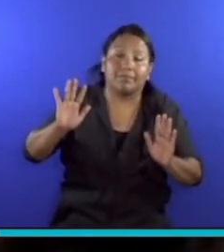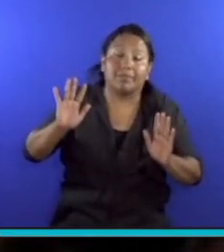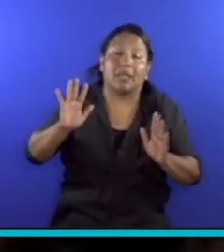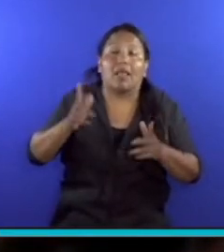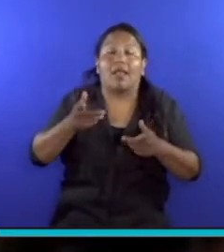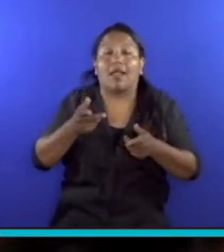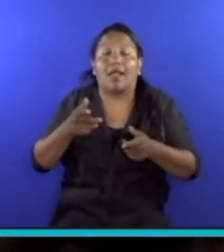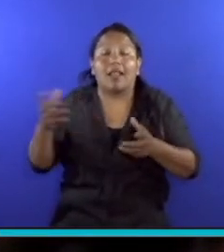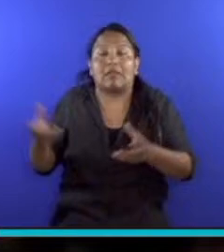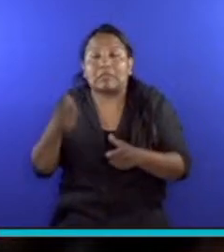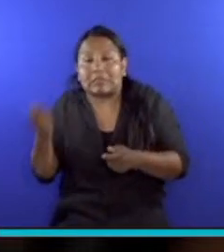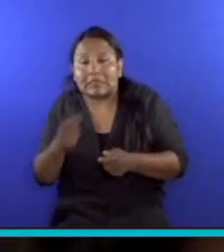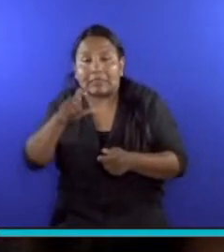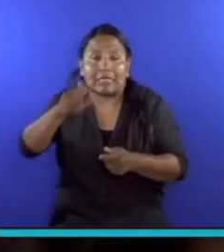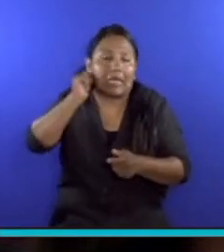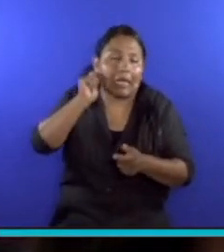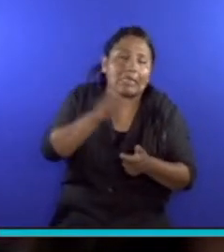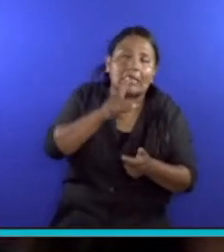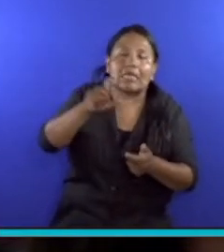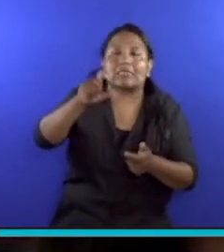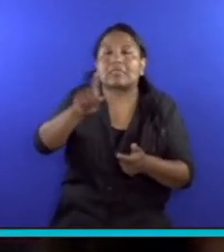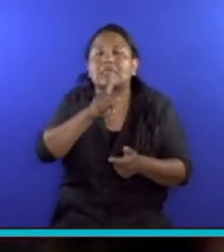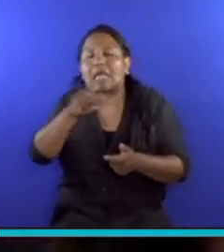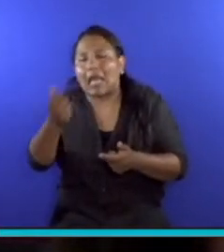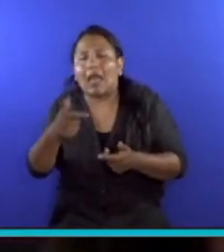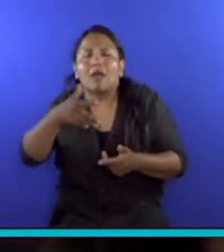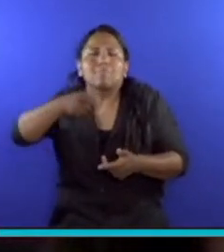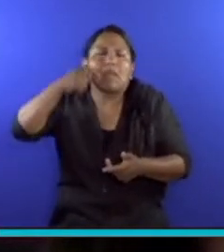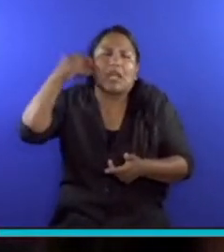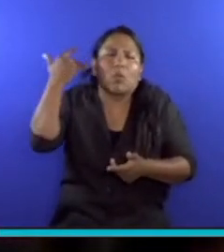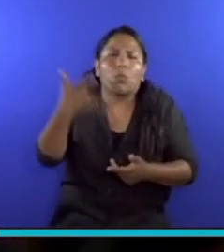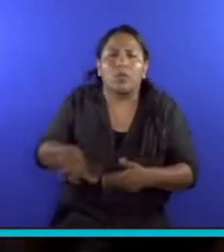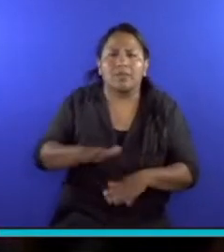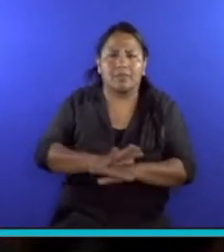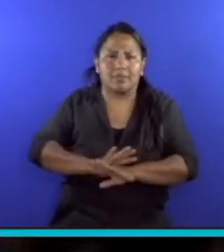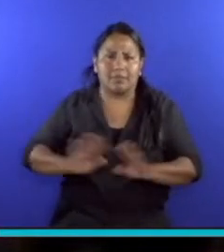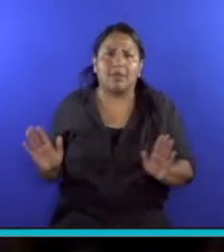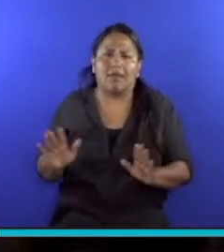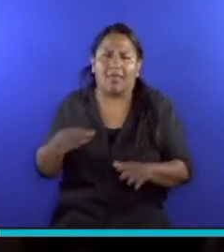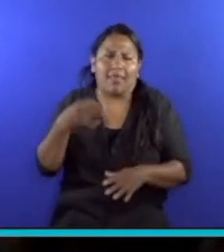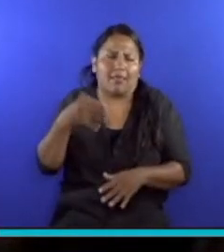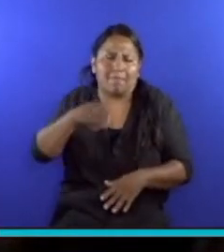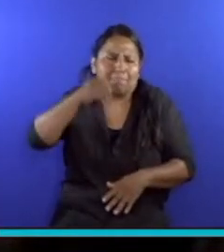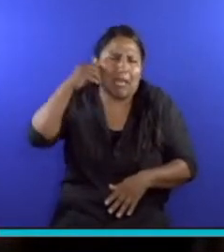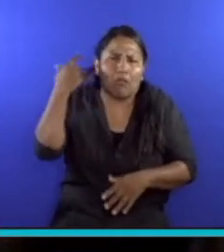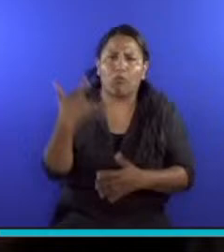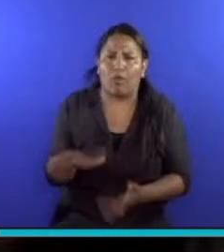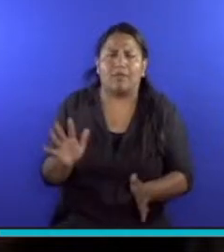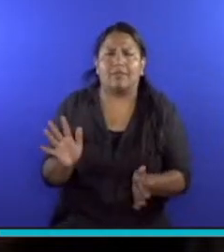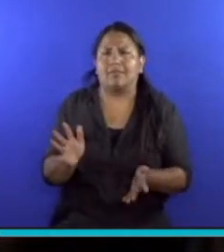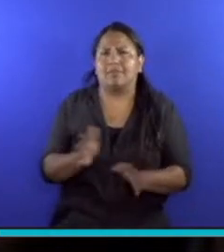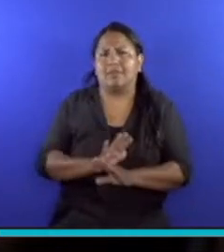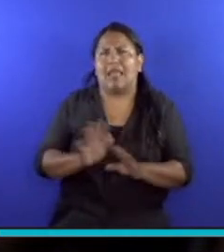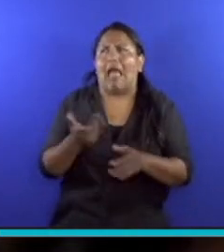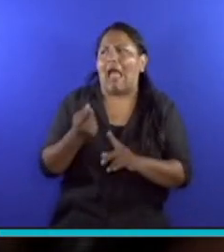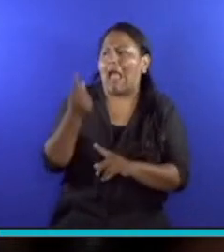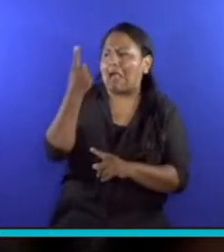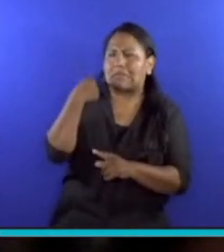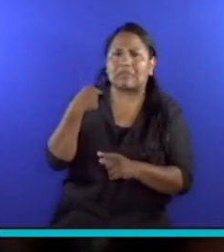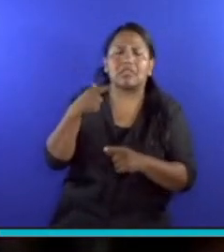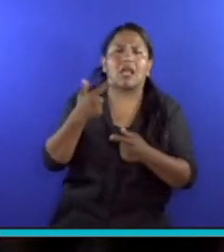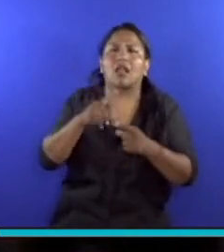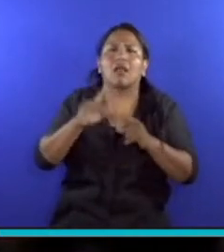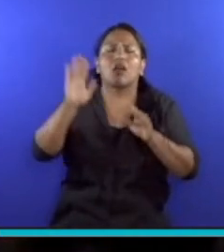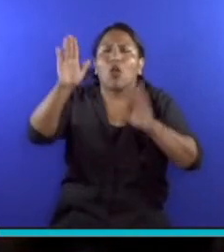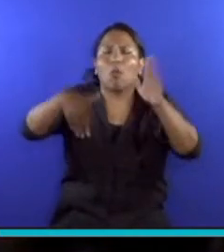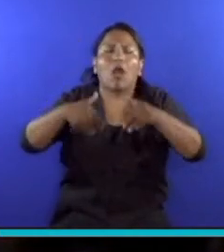la CGT, la CTA. Vergüenza les debería dar no haber llamado ayer a un paro nacional